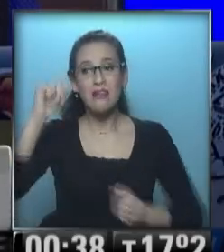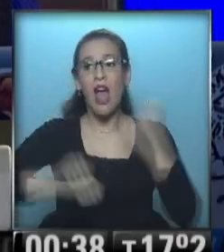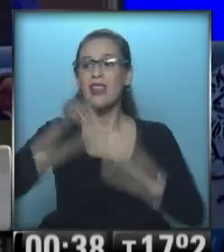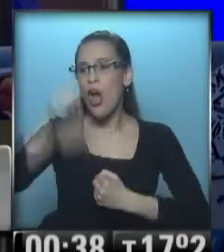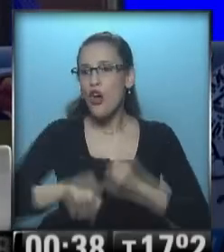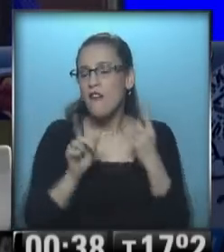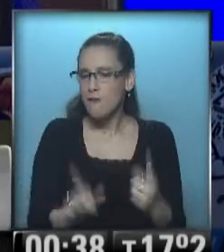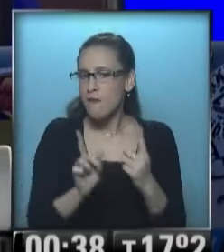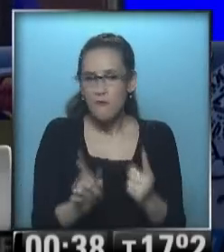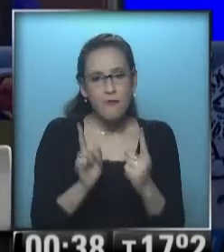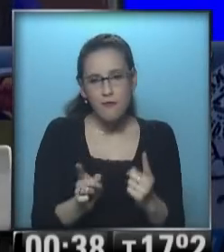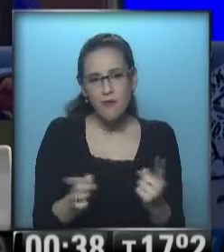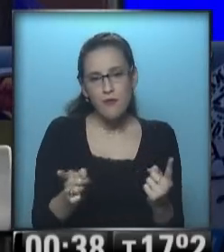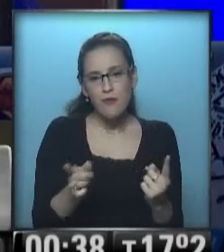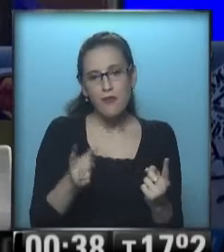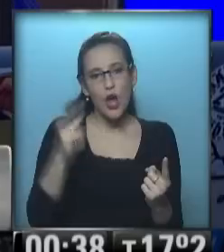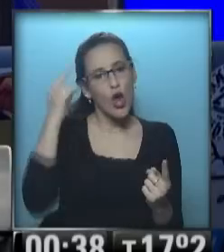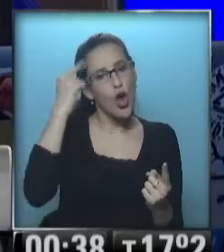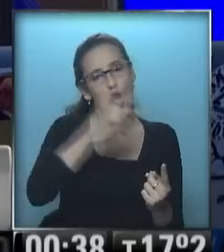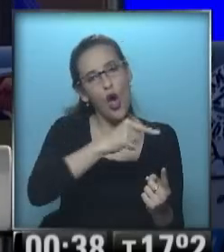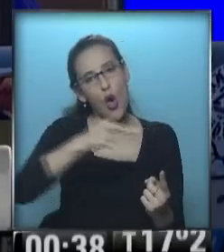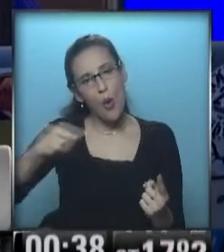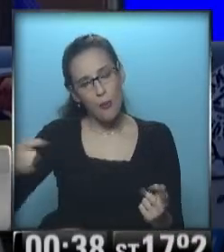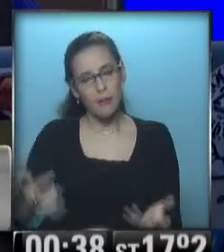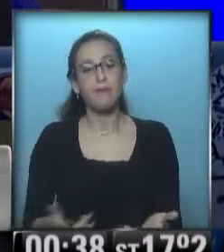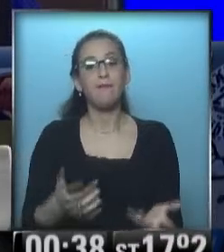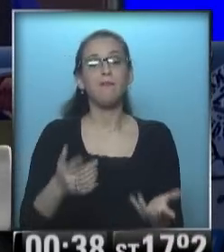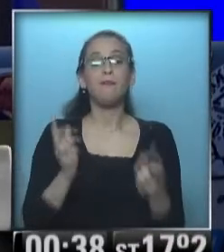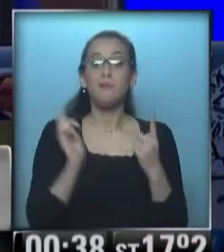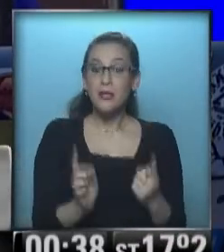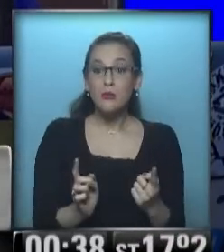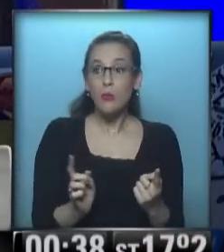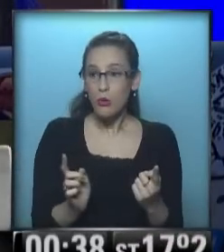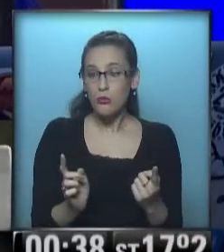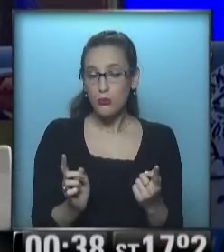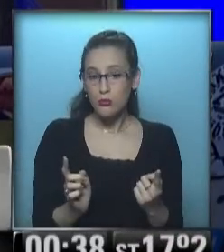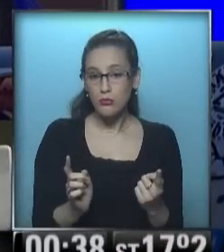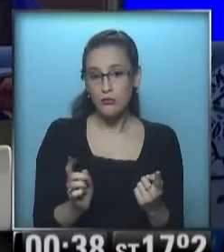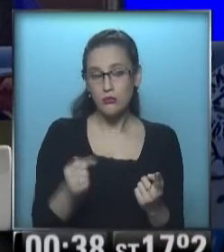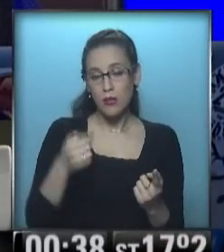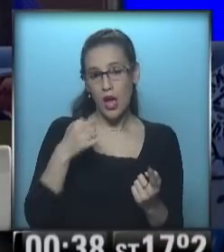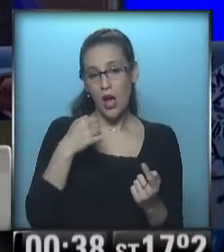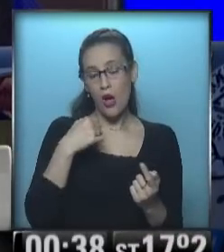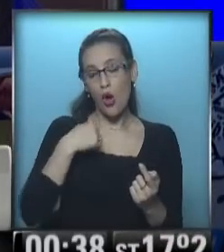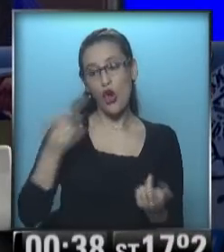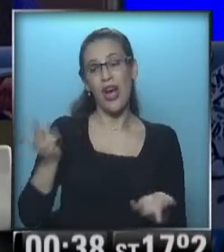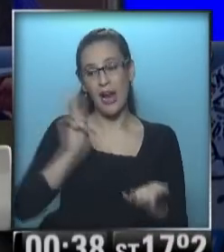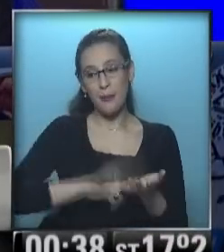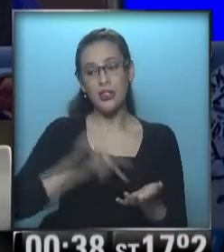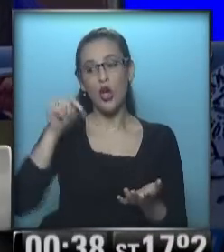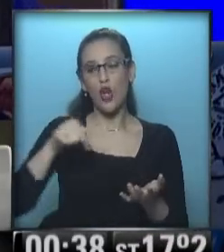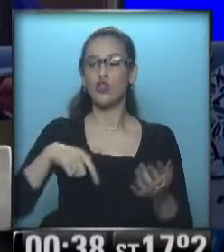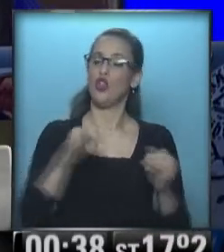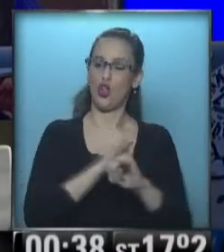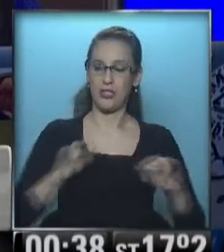realmente, para hablar de Cerati, hoy lo decía y lo repito ahora, lo decía en el noticiero